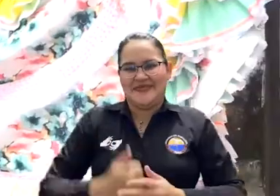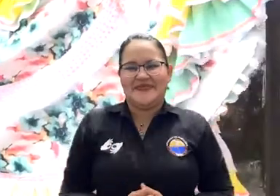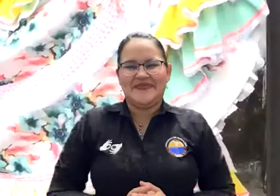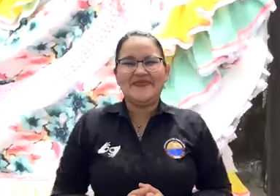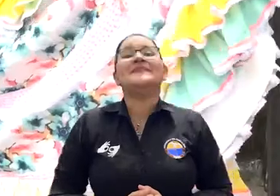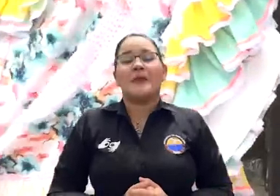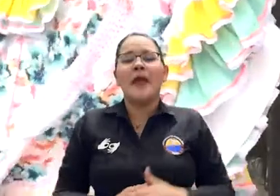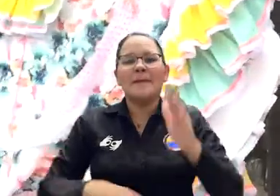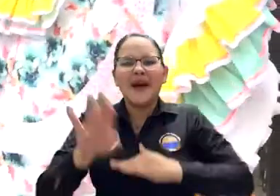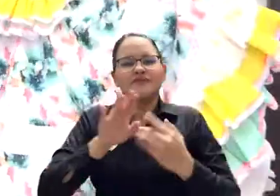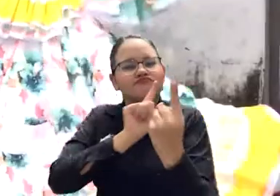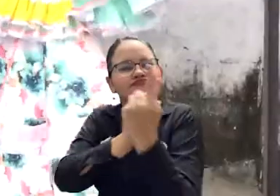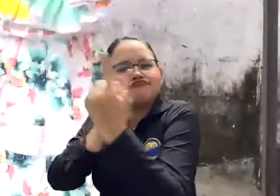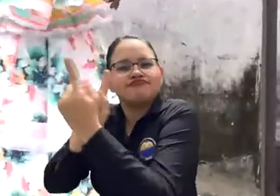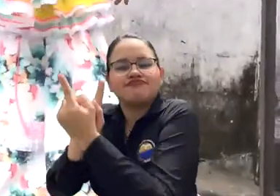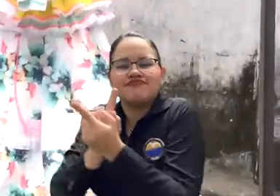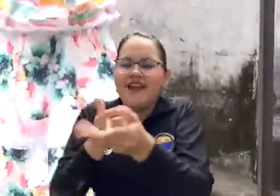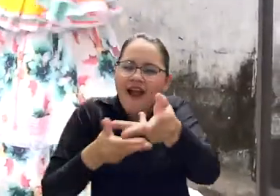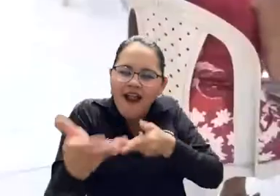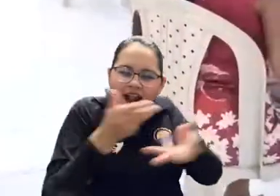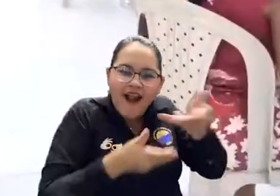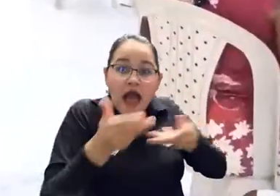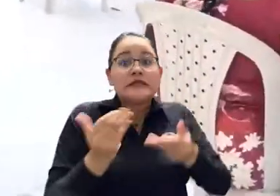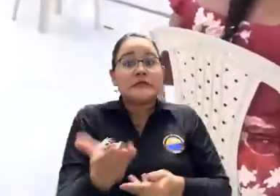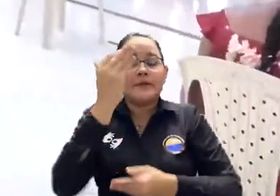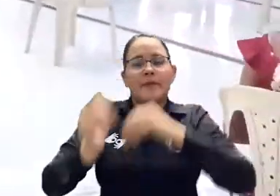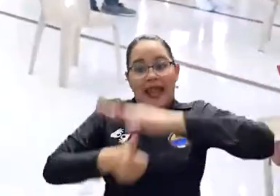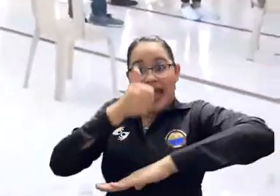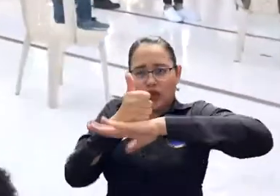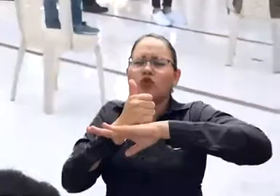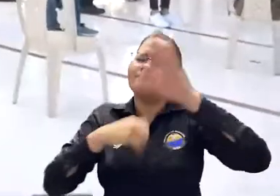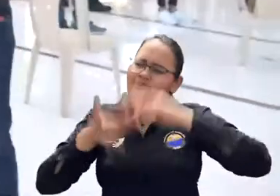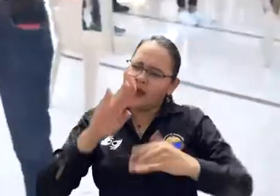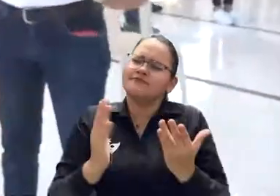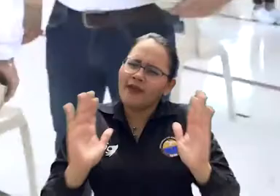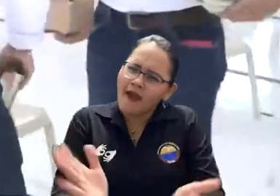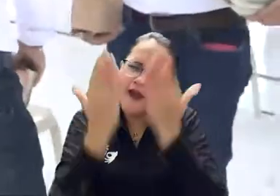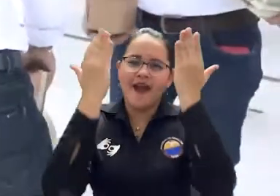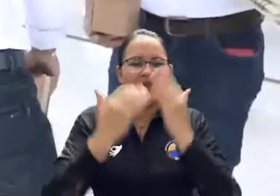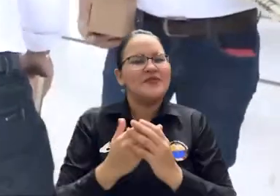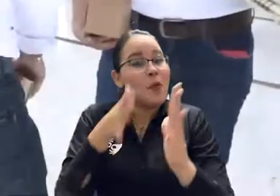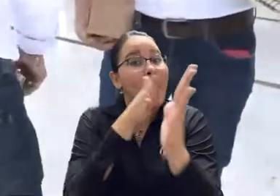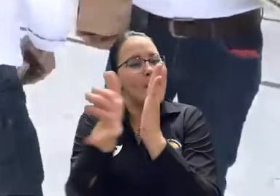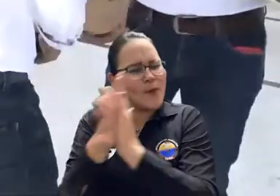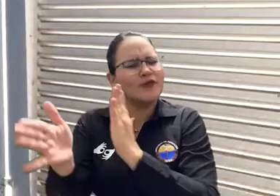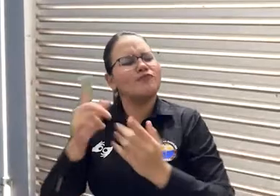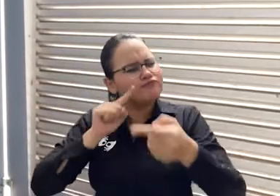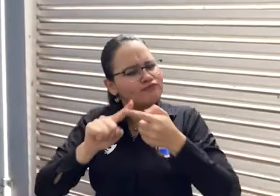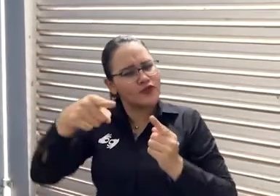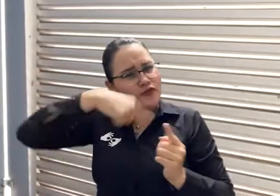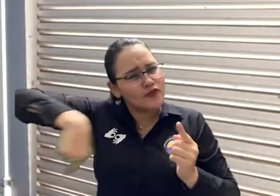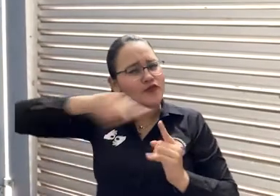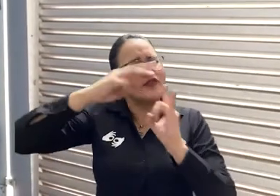este encuentro cercano con los jóvenes permitió al líder de la universidad compartir su optimismo con lograr mayor presencia de Unimagdalena